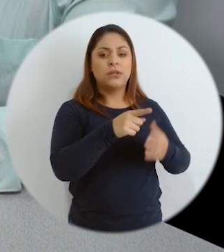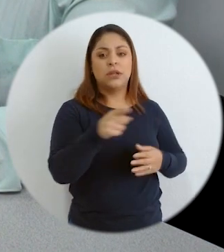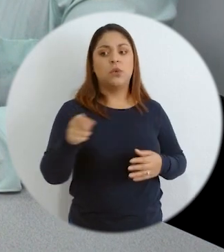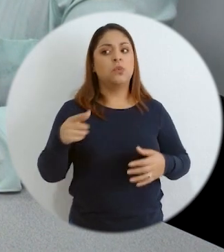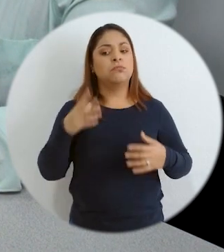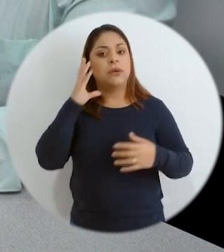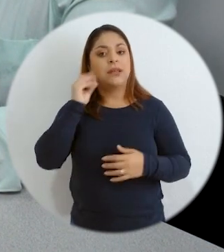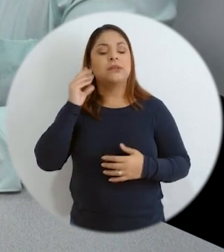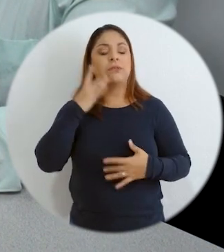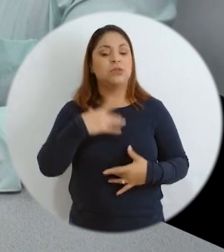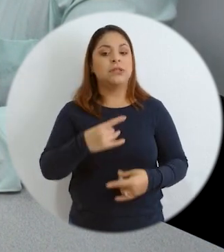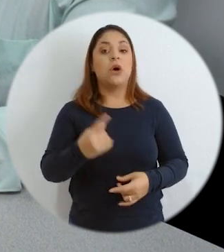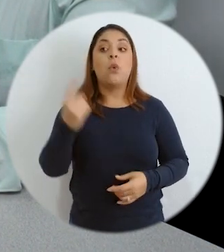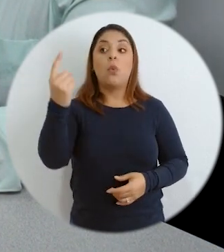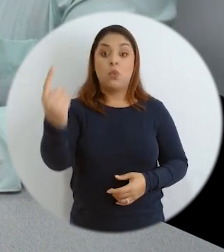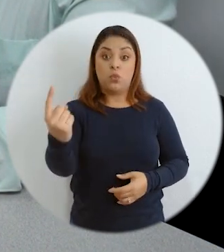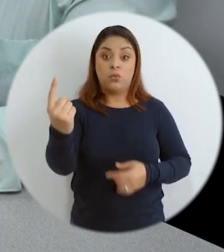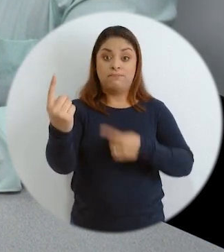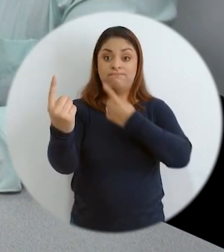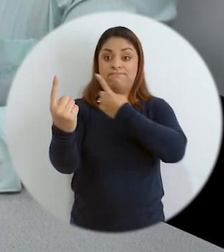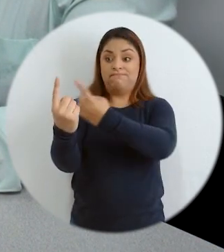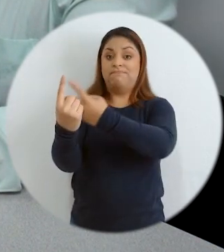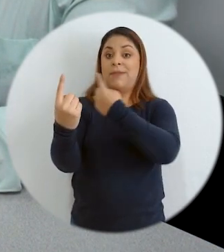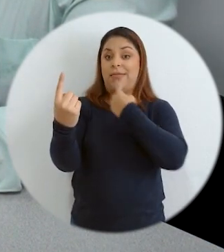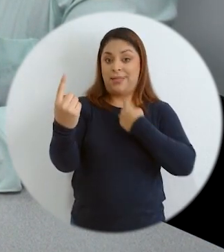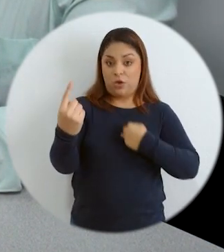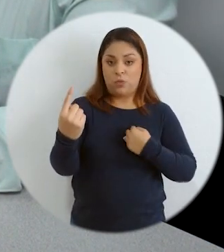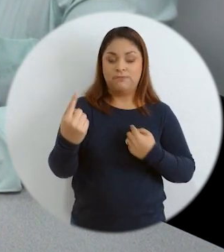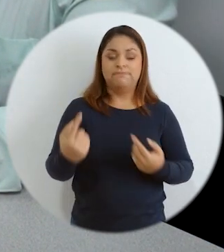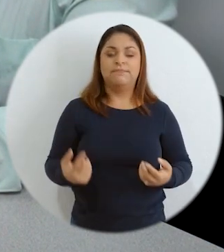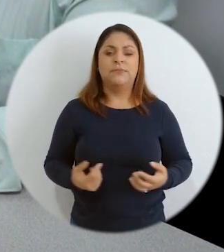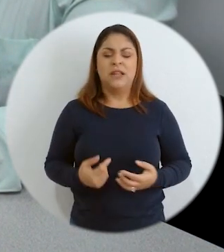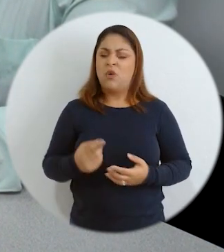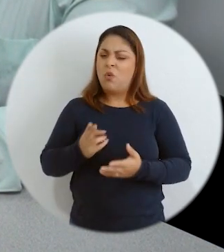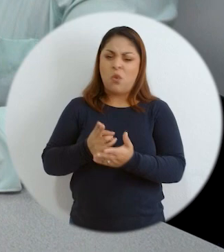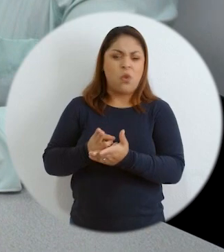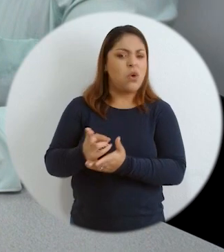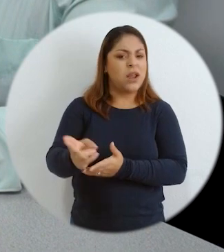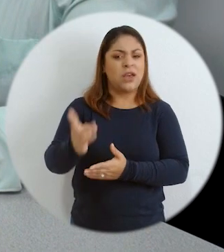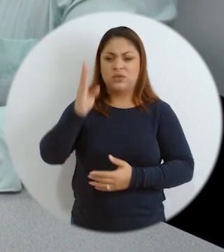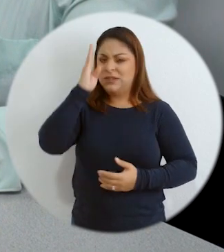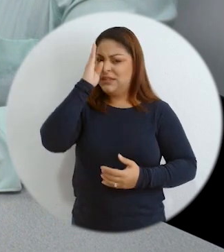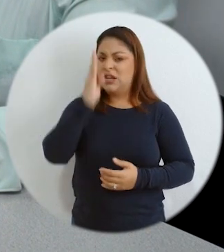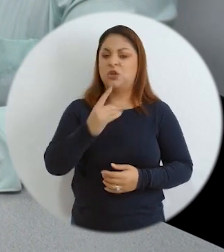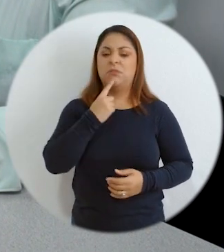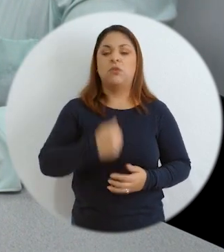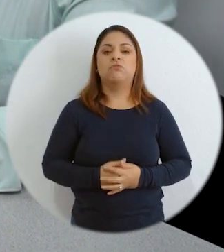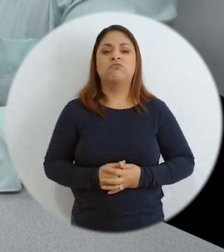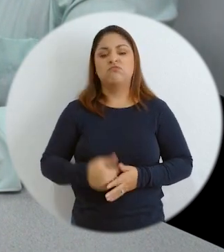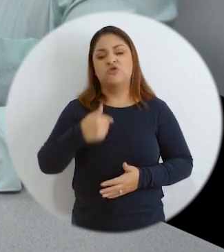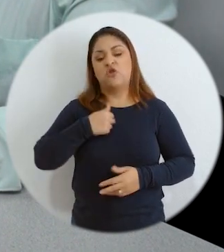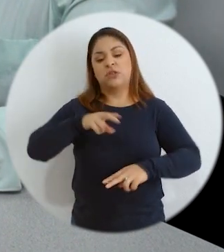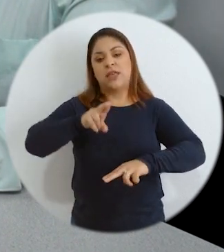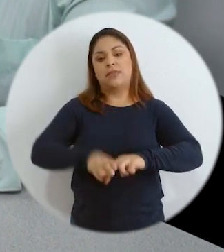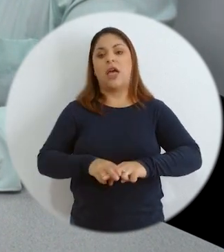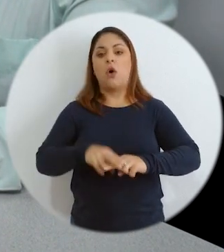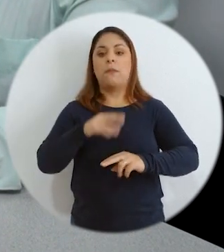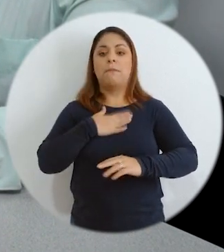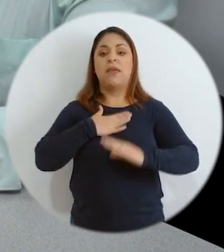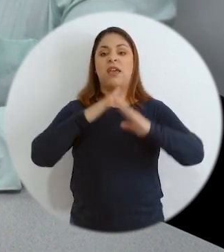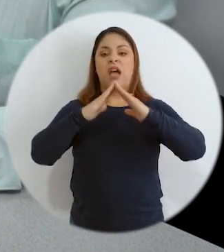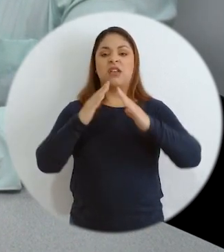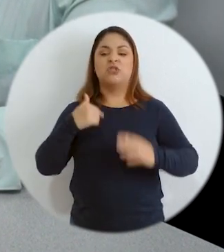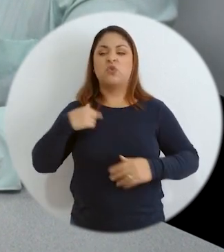conversar con algunos de los chicos y fue una experiencia muy interesante. Y uno de ellos me decía, vea, lo sentí muy franco, la verdad. Yo estaba sentado